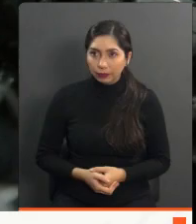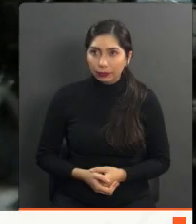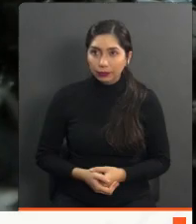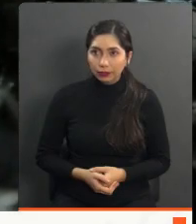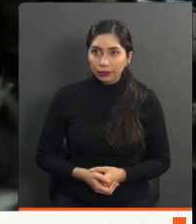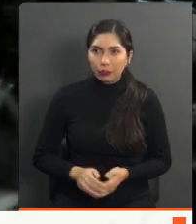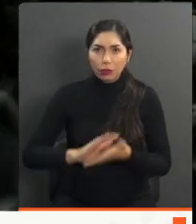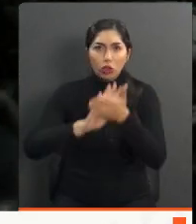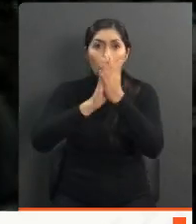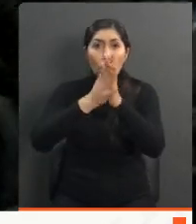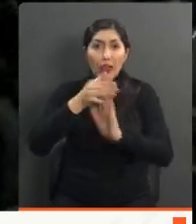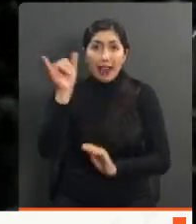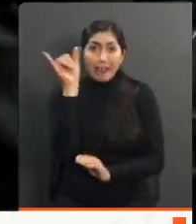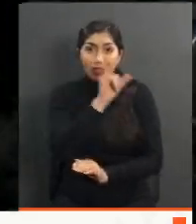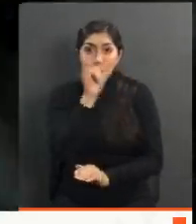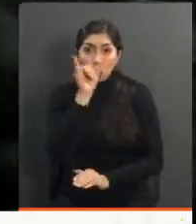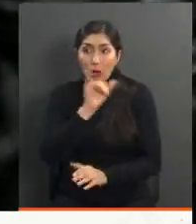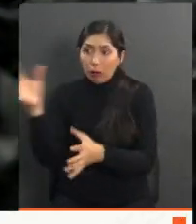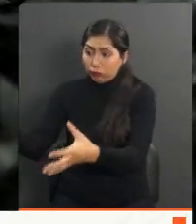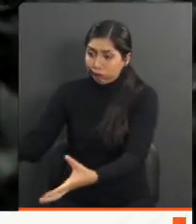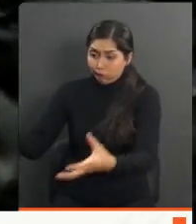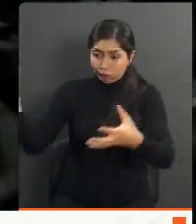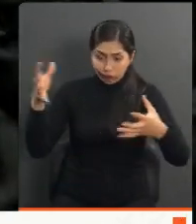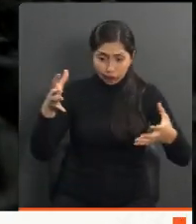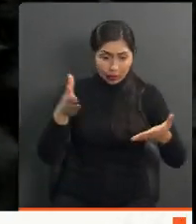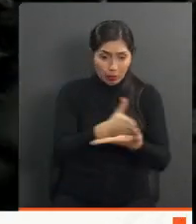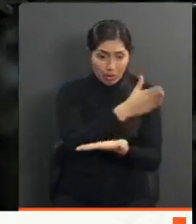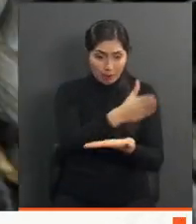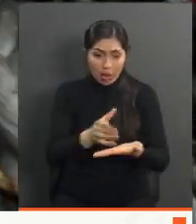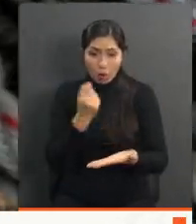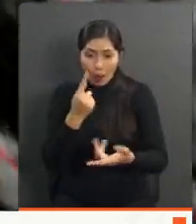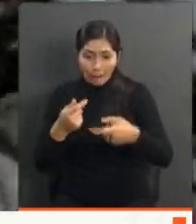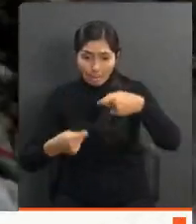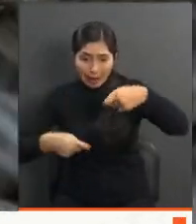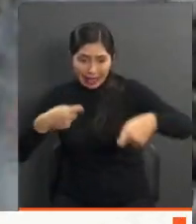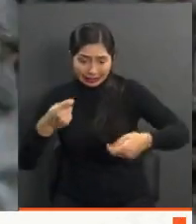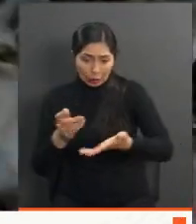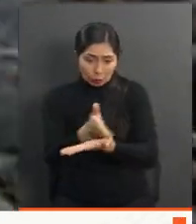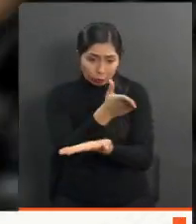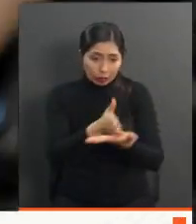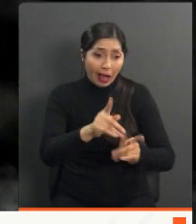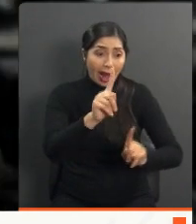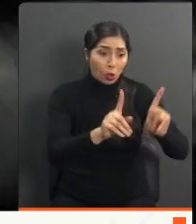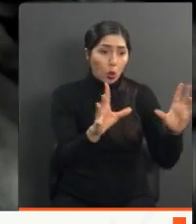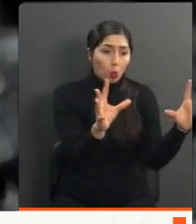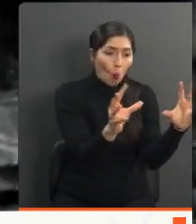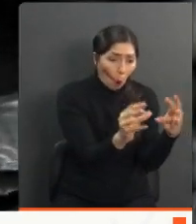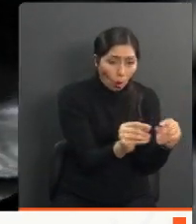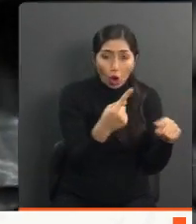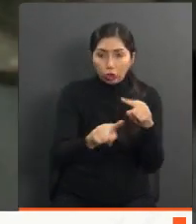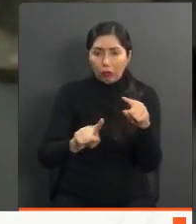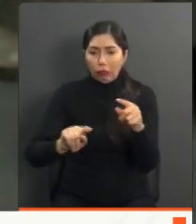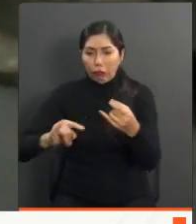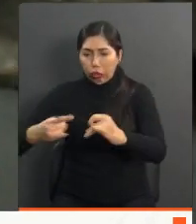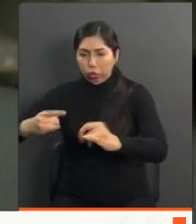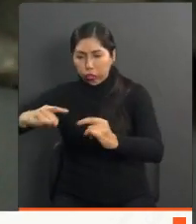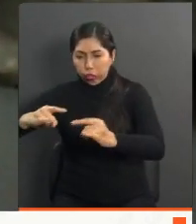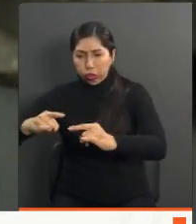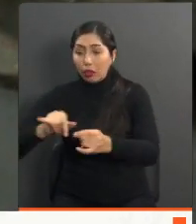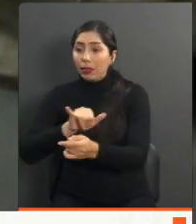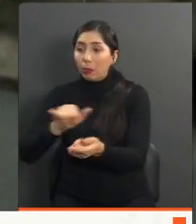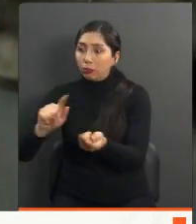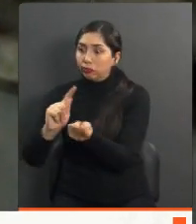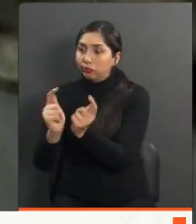los residuos que llegan a la planta se clasifican de acuerdo a su plástico algunos se compactan y otros se trituran para ser despachados a su reciclar